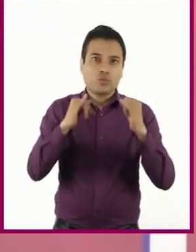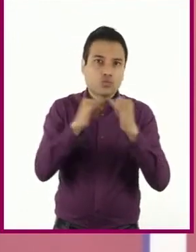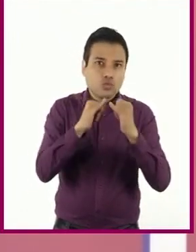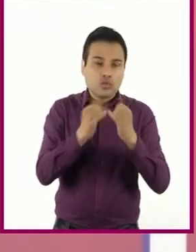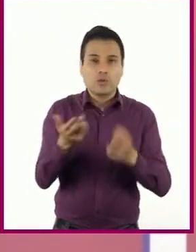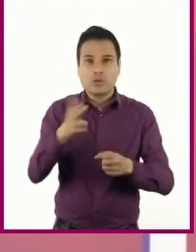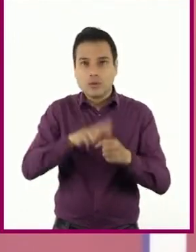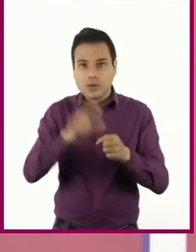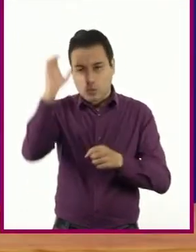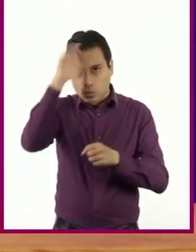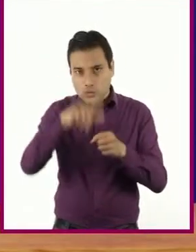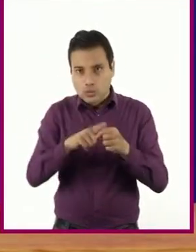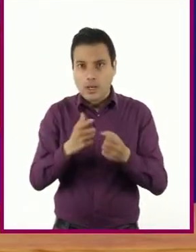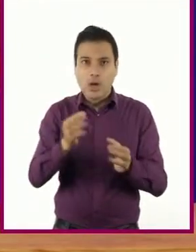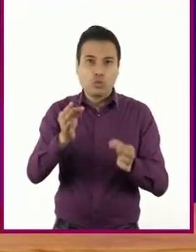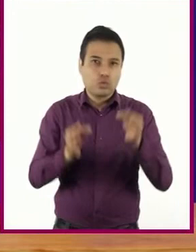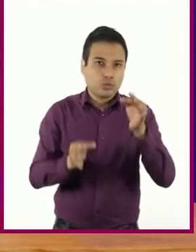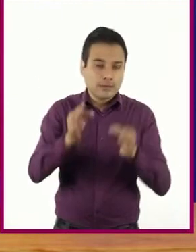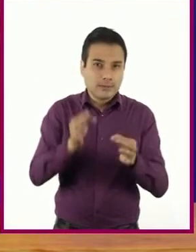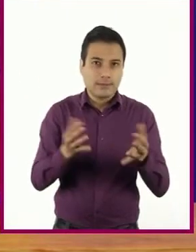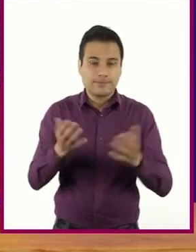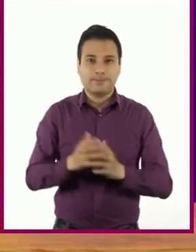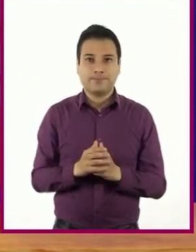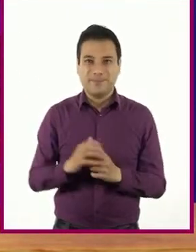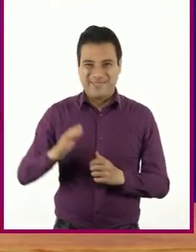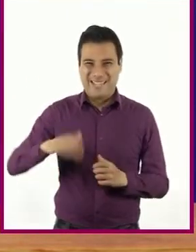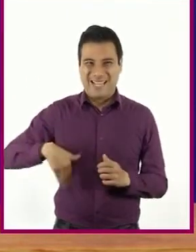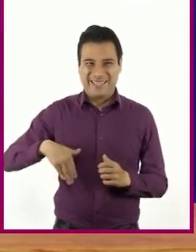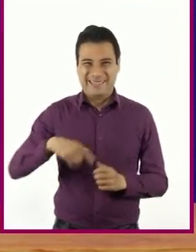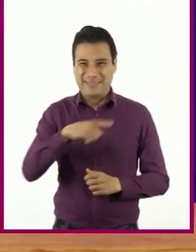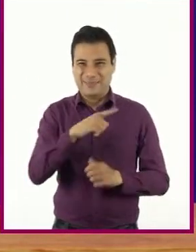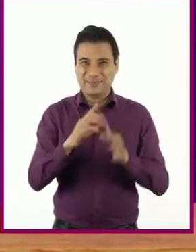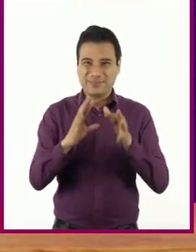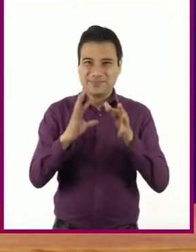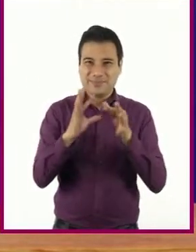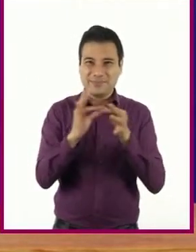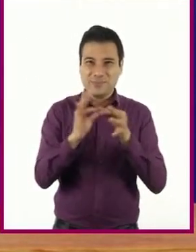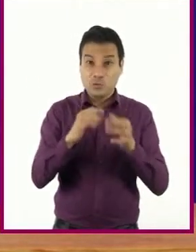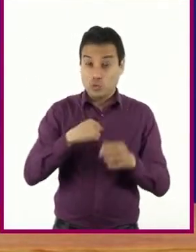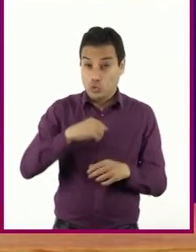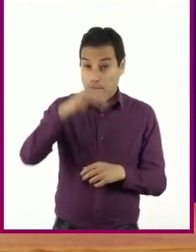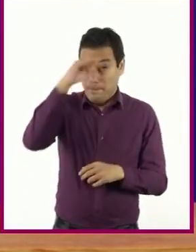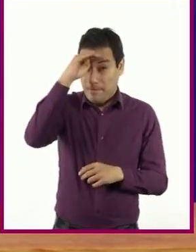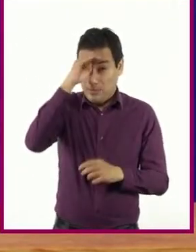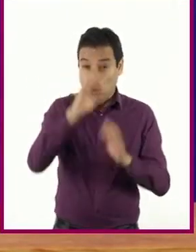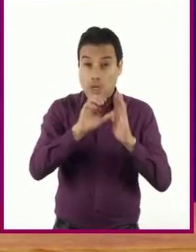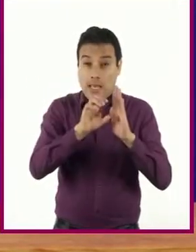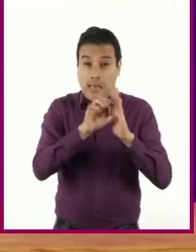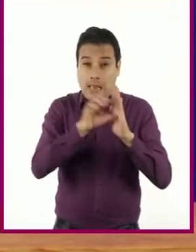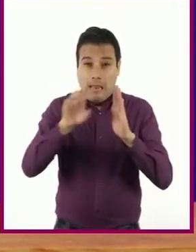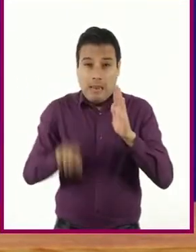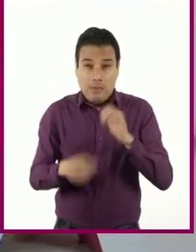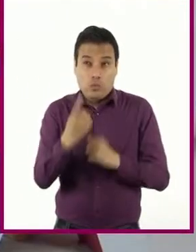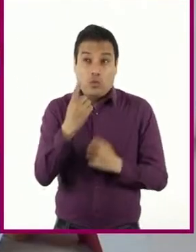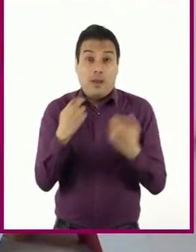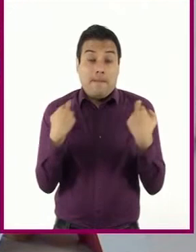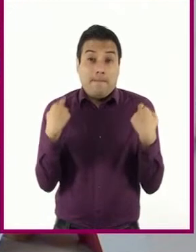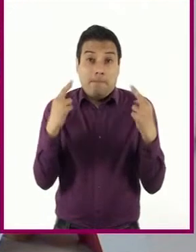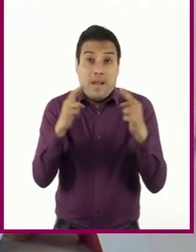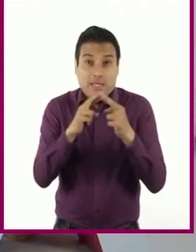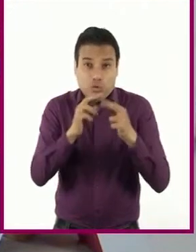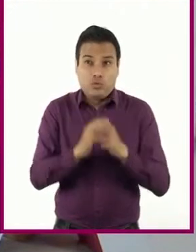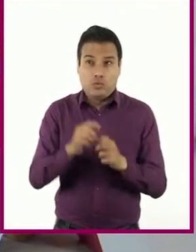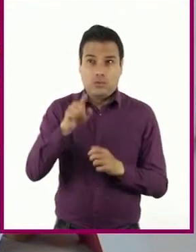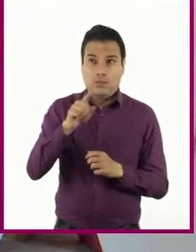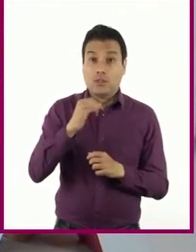la cultura y la justicia. Retomando lo que decía maestra, considero que si un docente habla una lengua y permite que